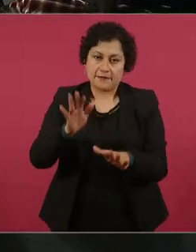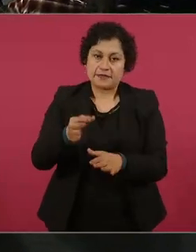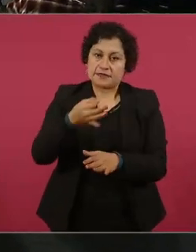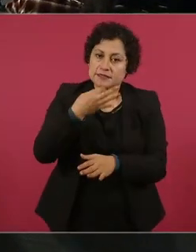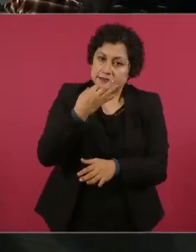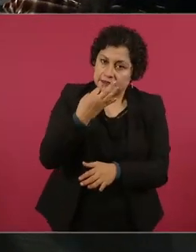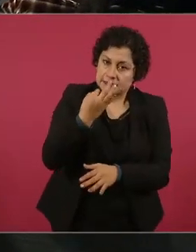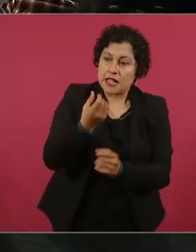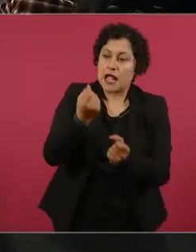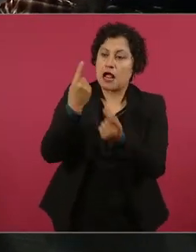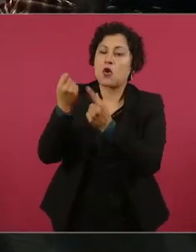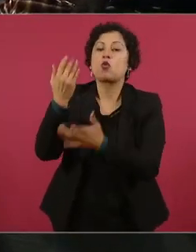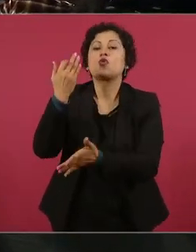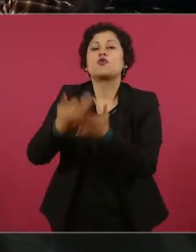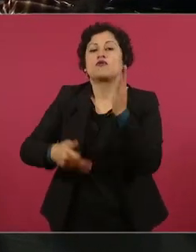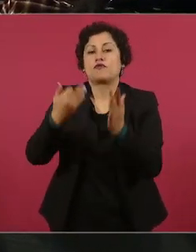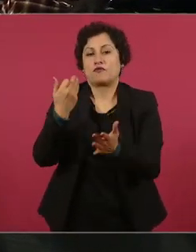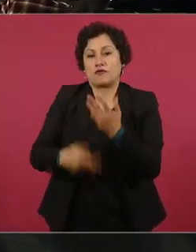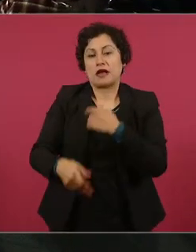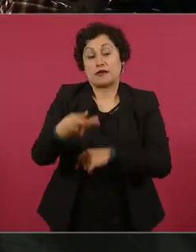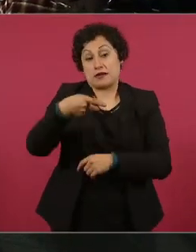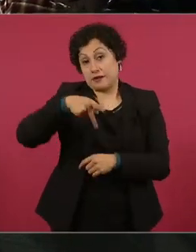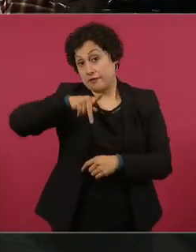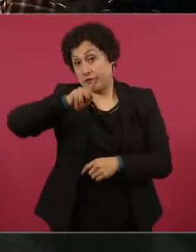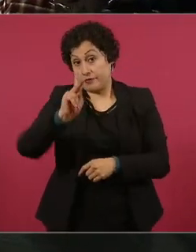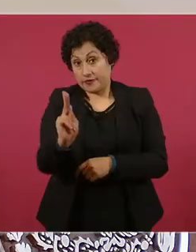Pero todavía el presidente nos dijo,